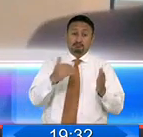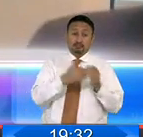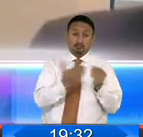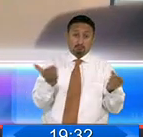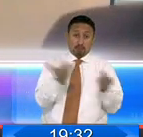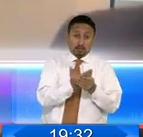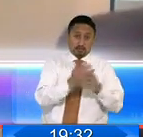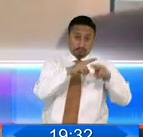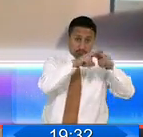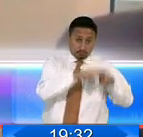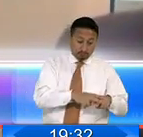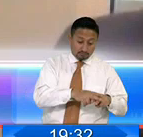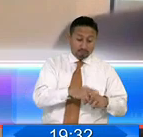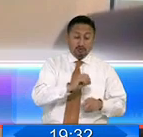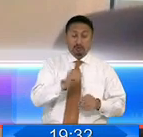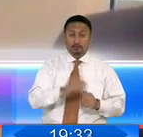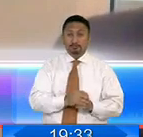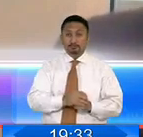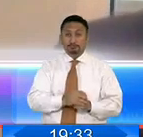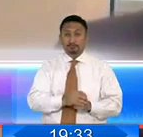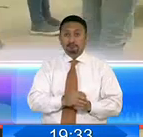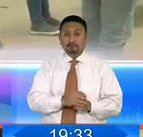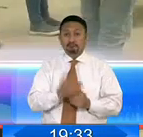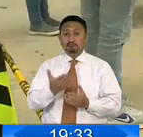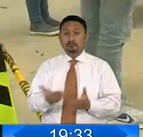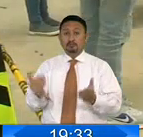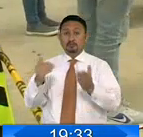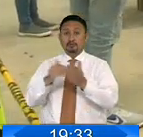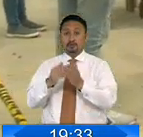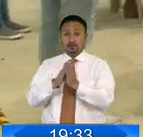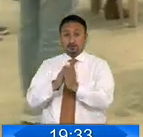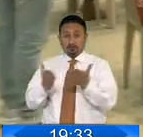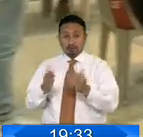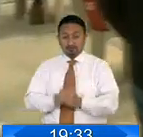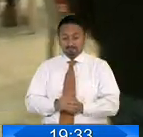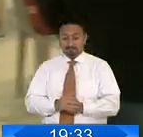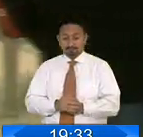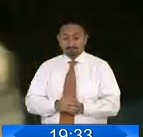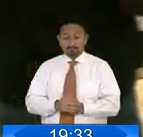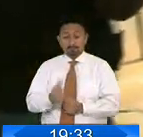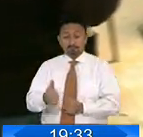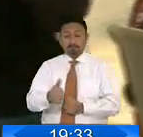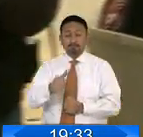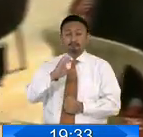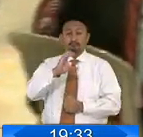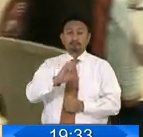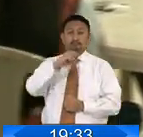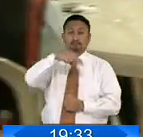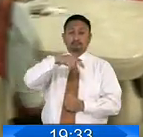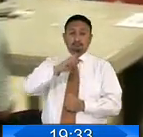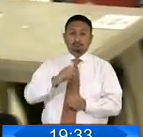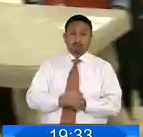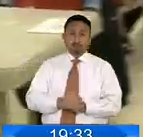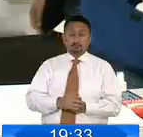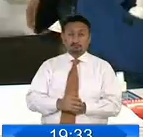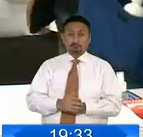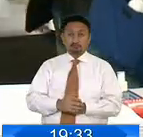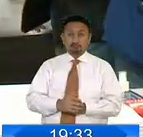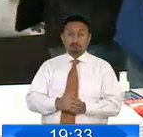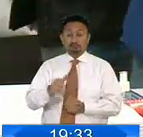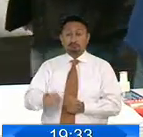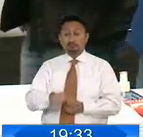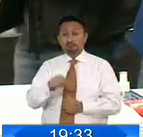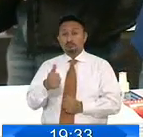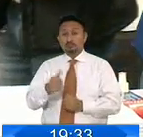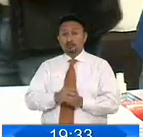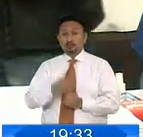actas o un repro o un recuento recuento que deberá hacerlo el propio cl la otra posibilidad es que